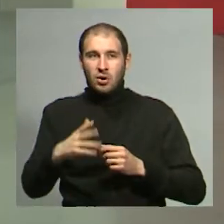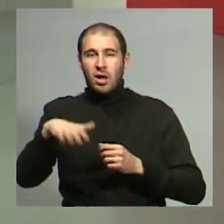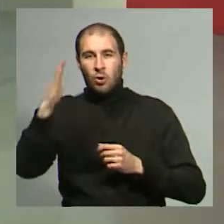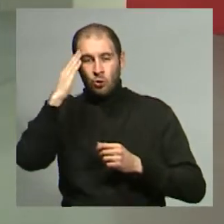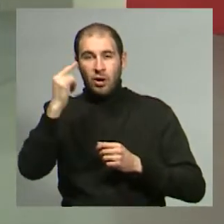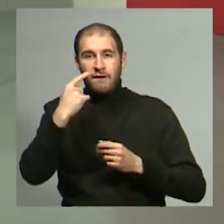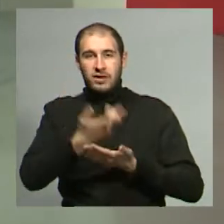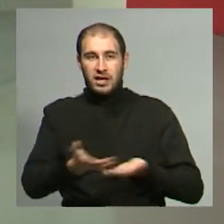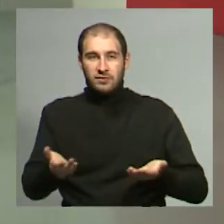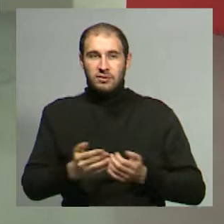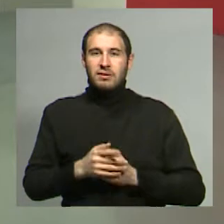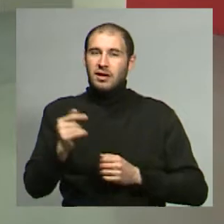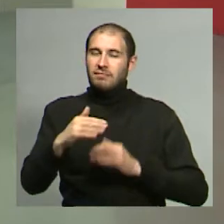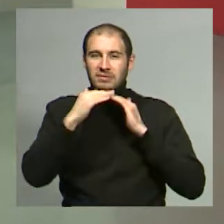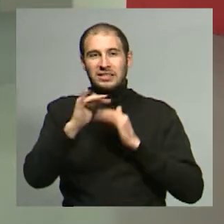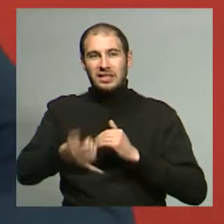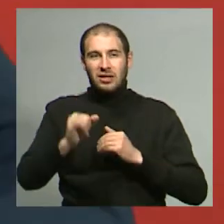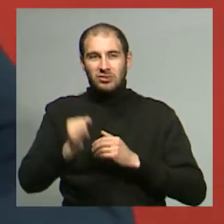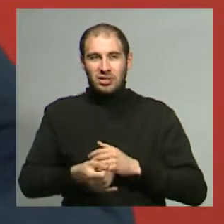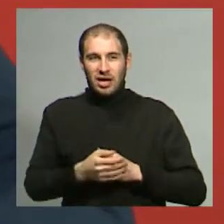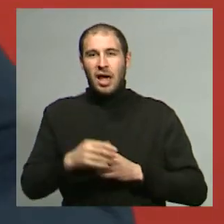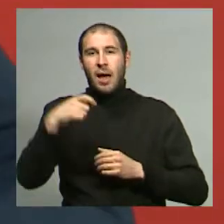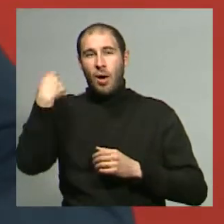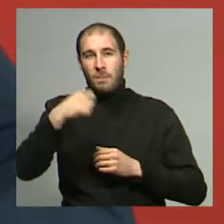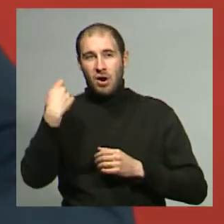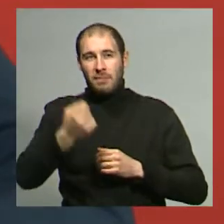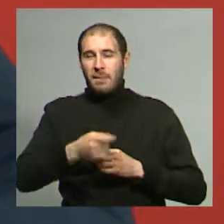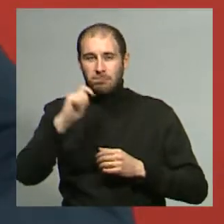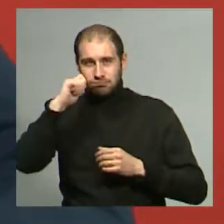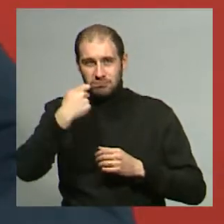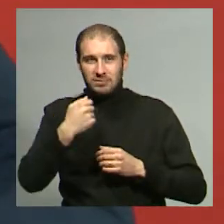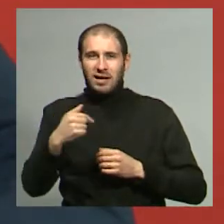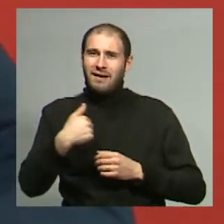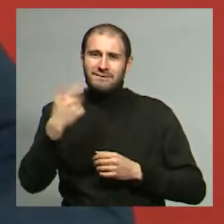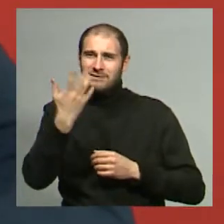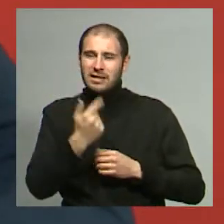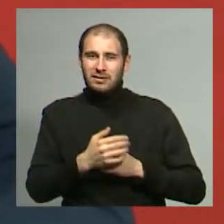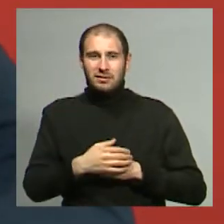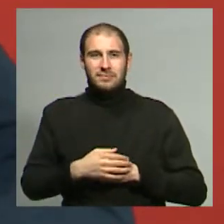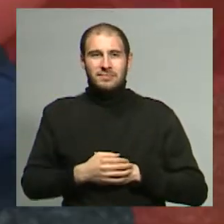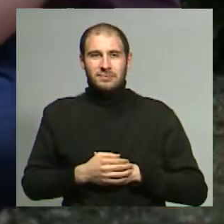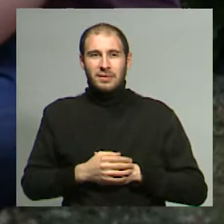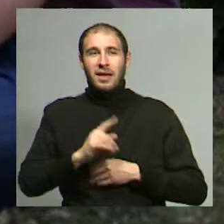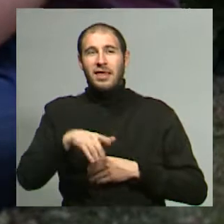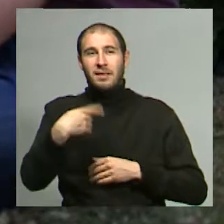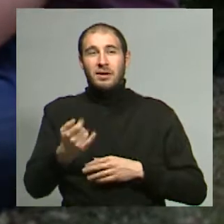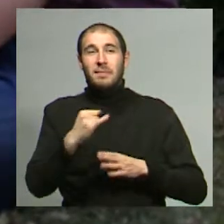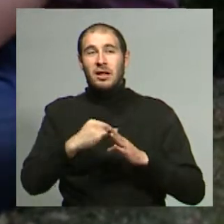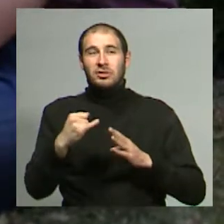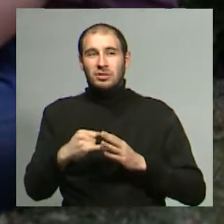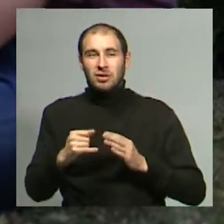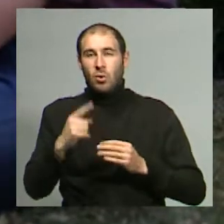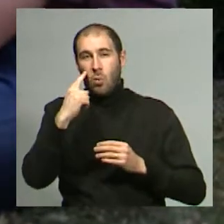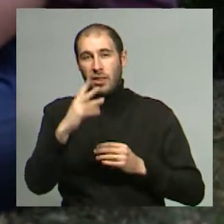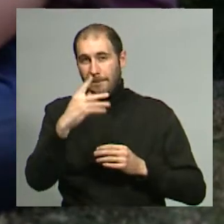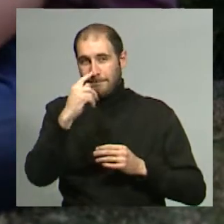Cultura al Aire. Eso sí que no te los puedes perder. Es un programa muy, muy lindo que a mí me encanta en lo personal. Y después a la medianoche viene